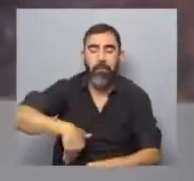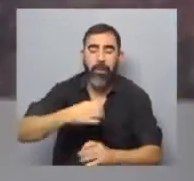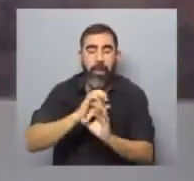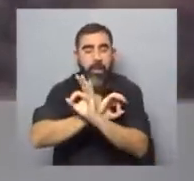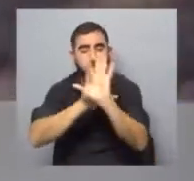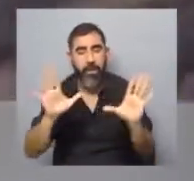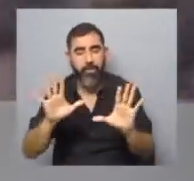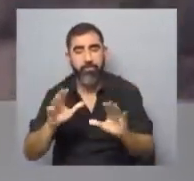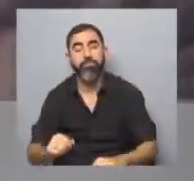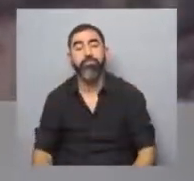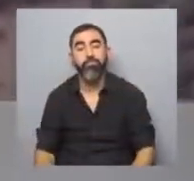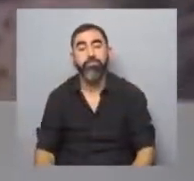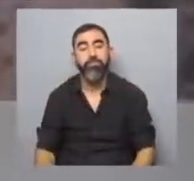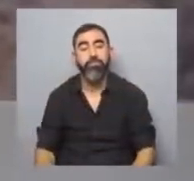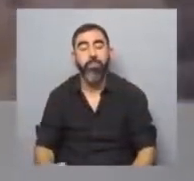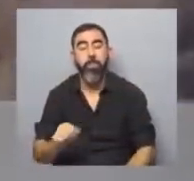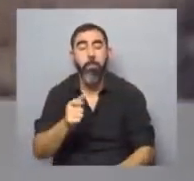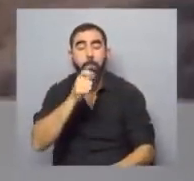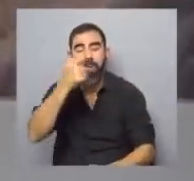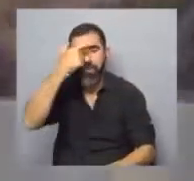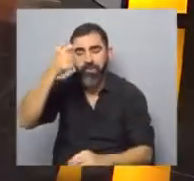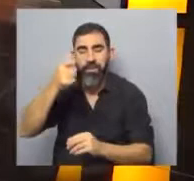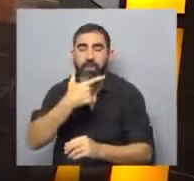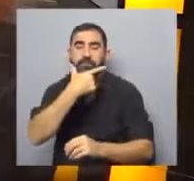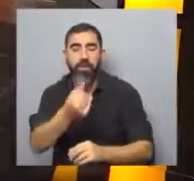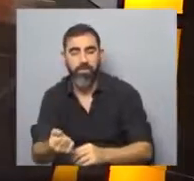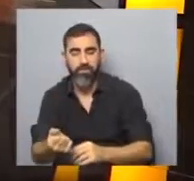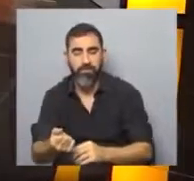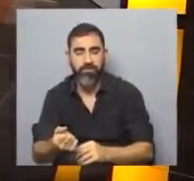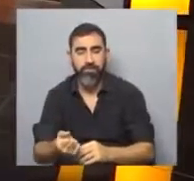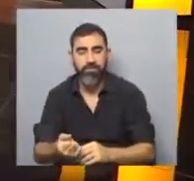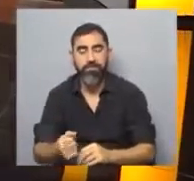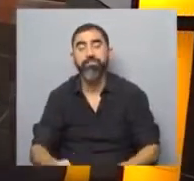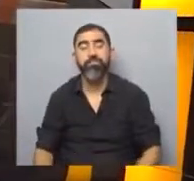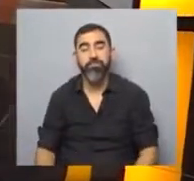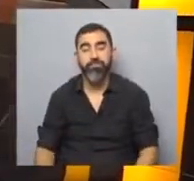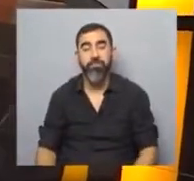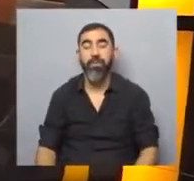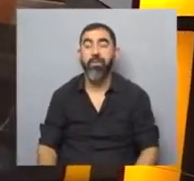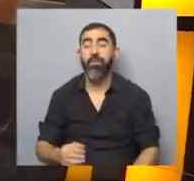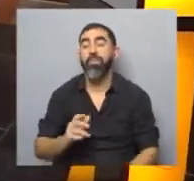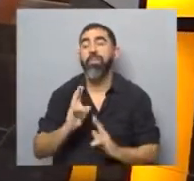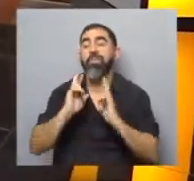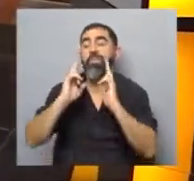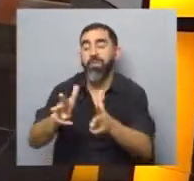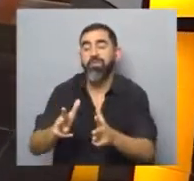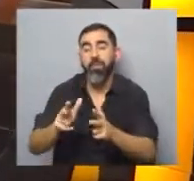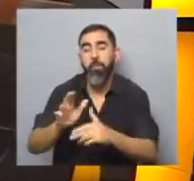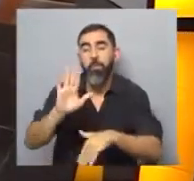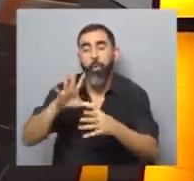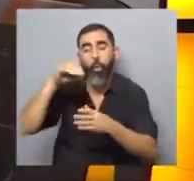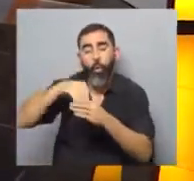lo que nosotros le llamamos la popularización de la ciencia, ¿verdad? Que simplemente es eso, decir el mayor